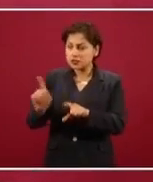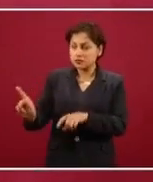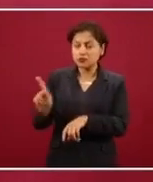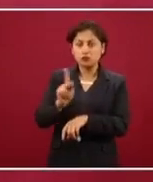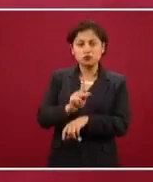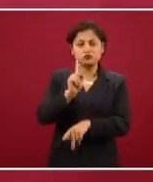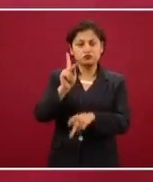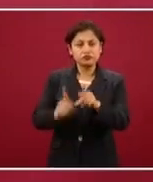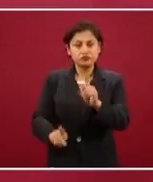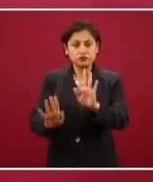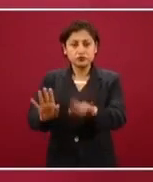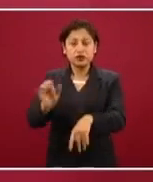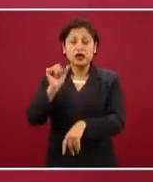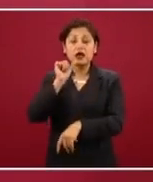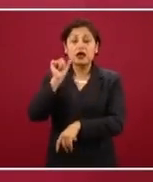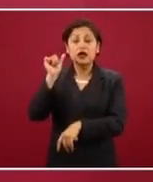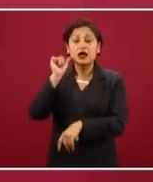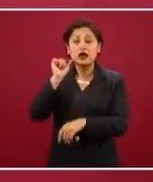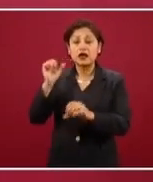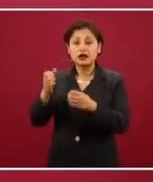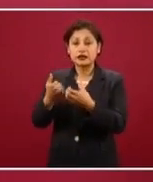jurídico que ya se